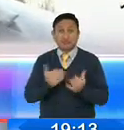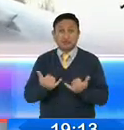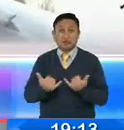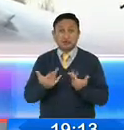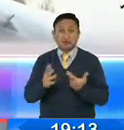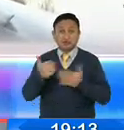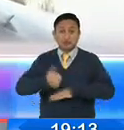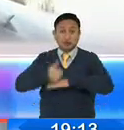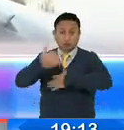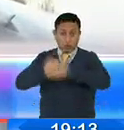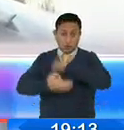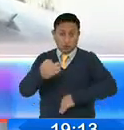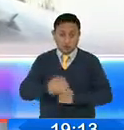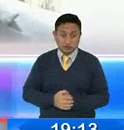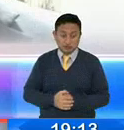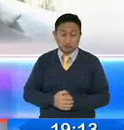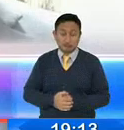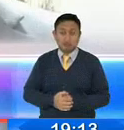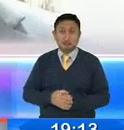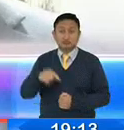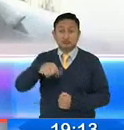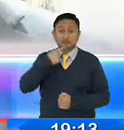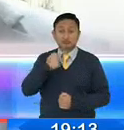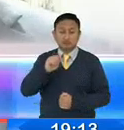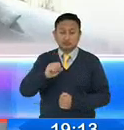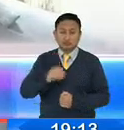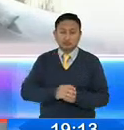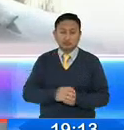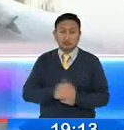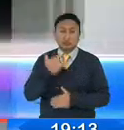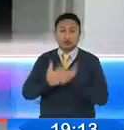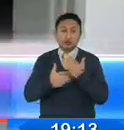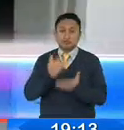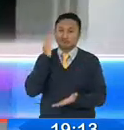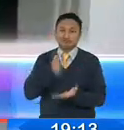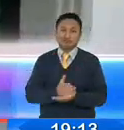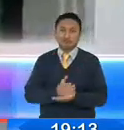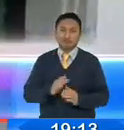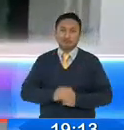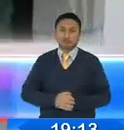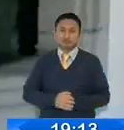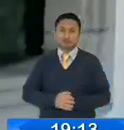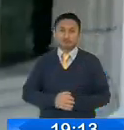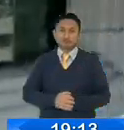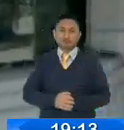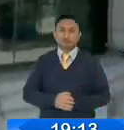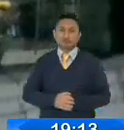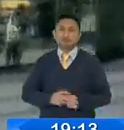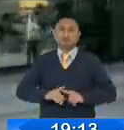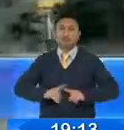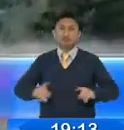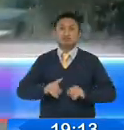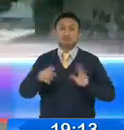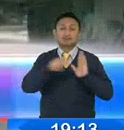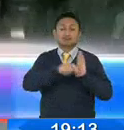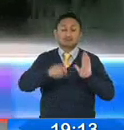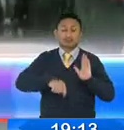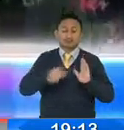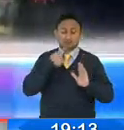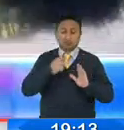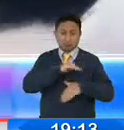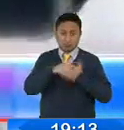audiencia ha declarado la nulidad del proceso. Sin embargo, en contraposición, la defensa de Ocles sabe que no todo está